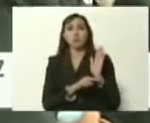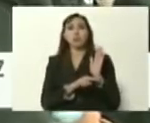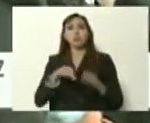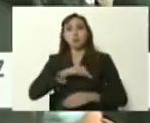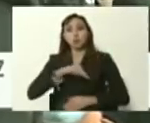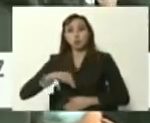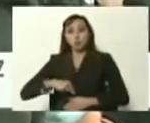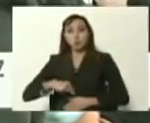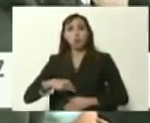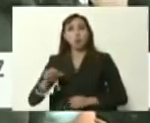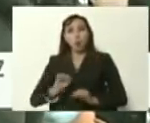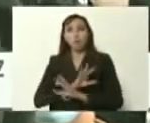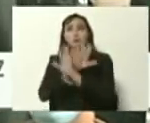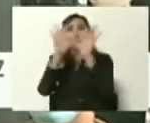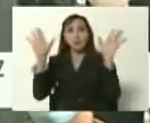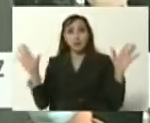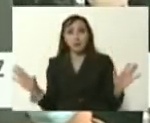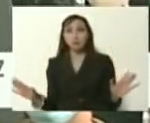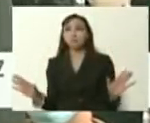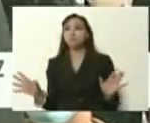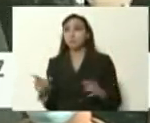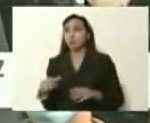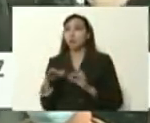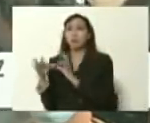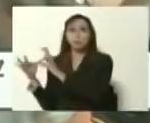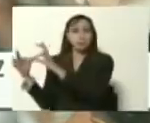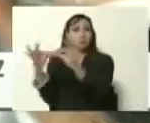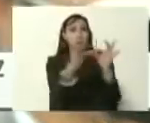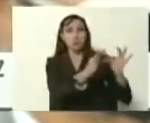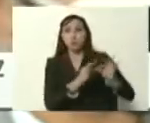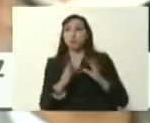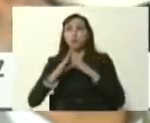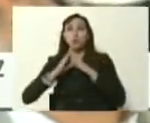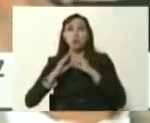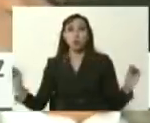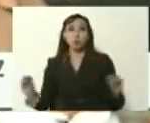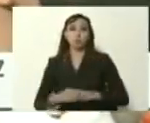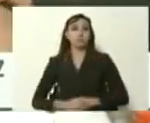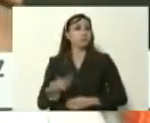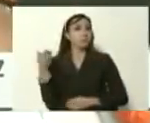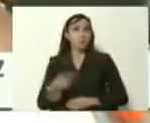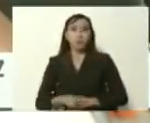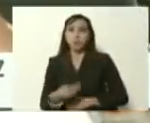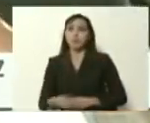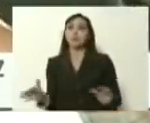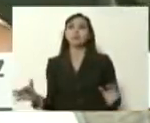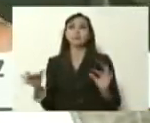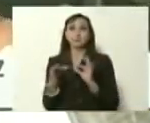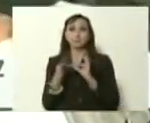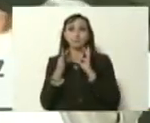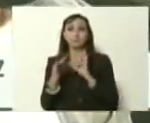estamos total y completamente unidos todos. Y esa unidad es absoluta.